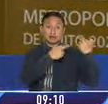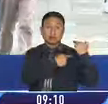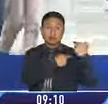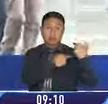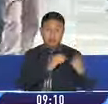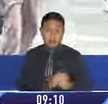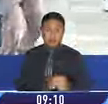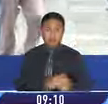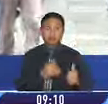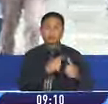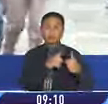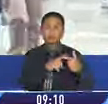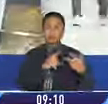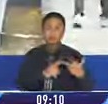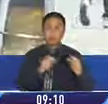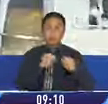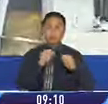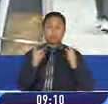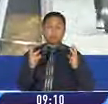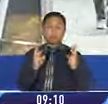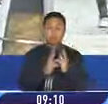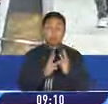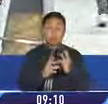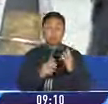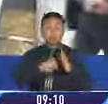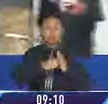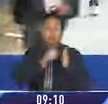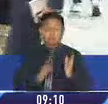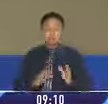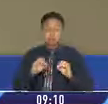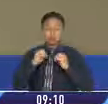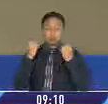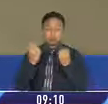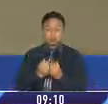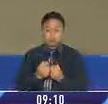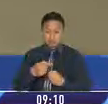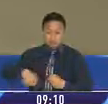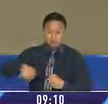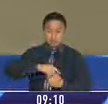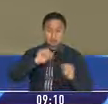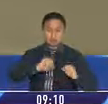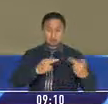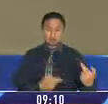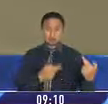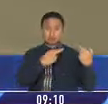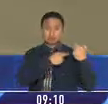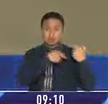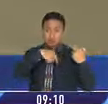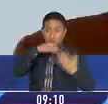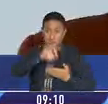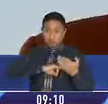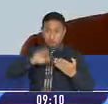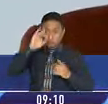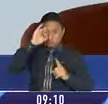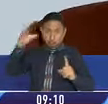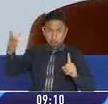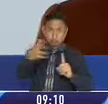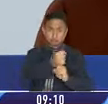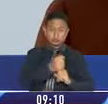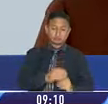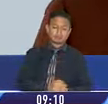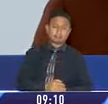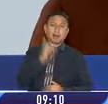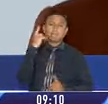concurrentes en donde también el MIES, la Cancillería y ONGs tienen a bien cumplir las metas aprobadas en el documento. Por ejemplo,